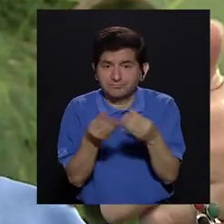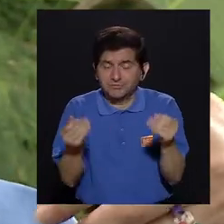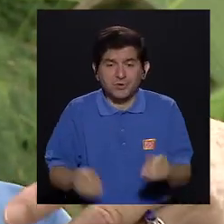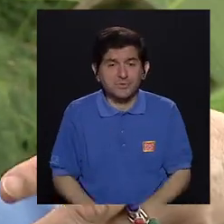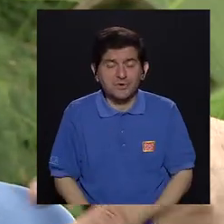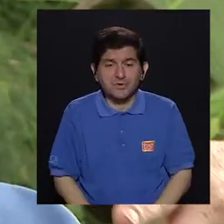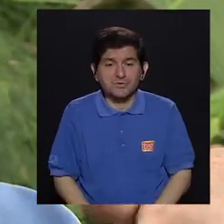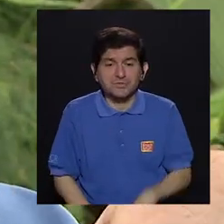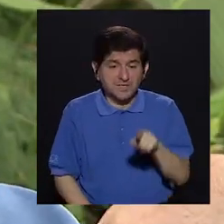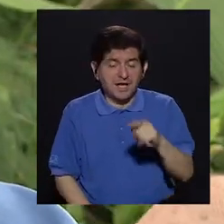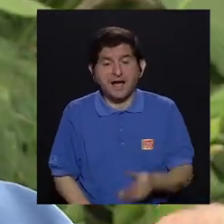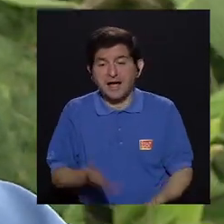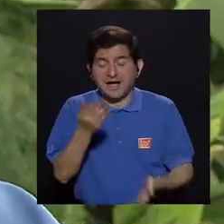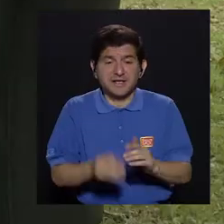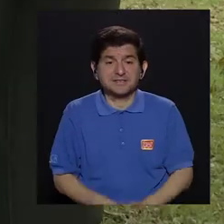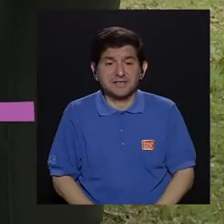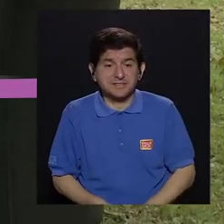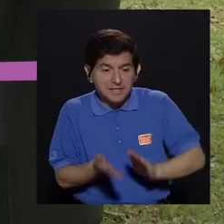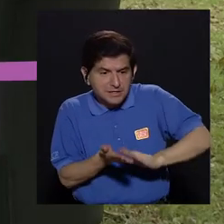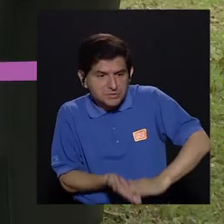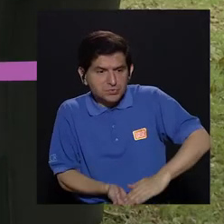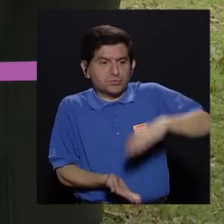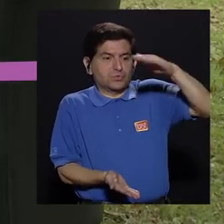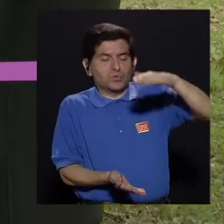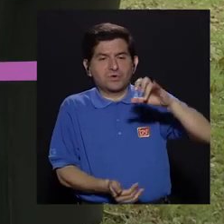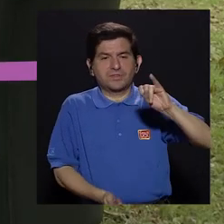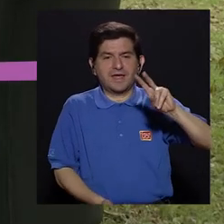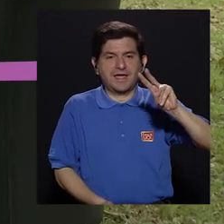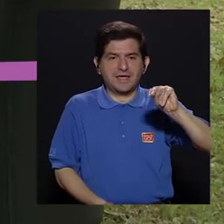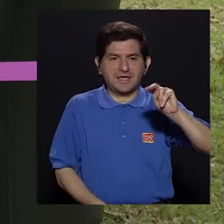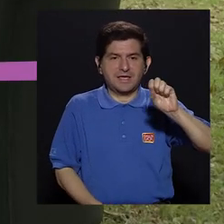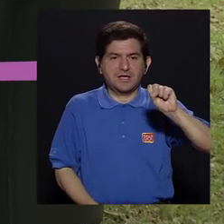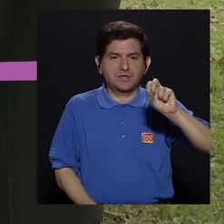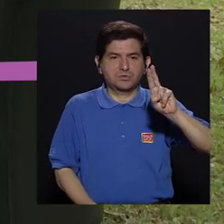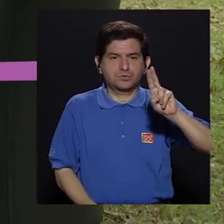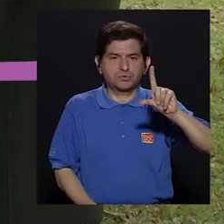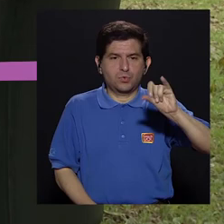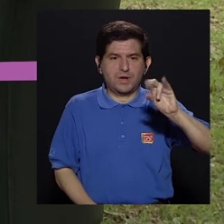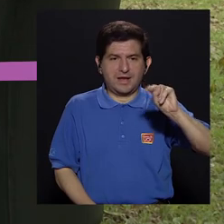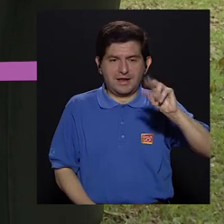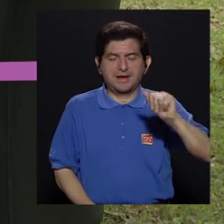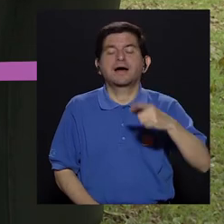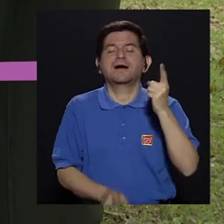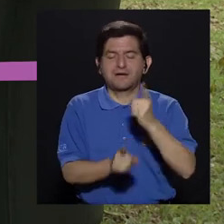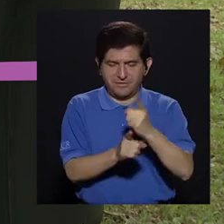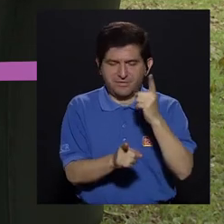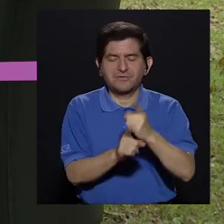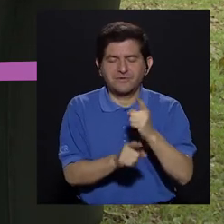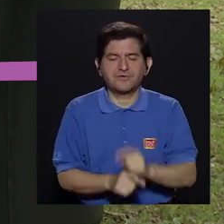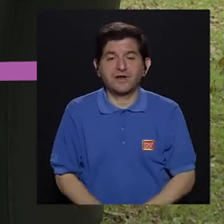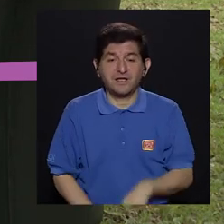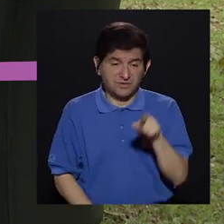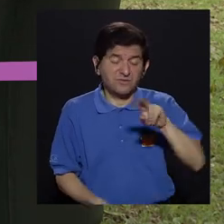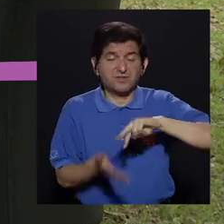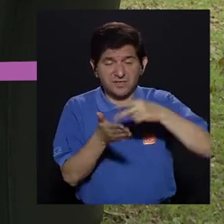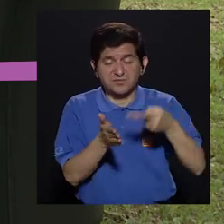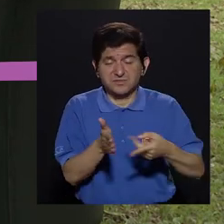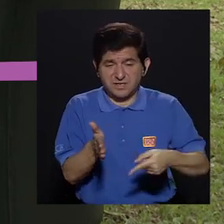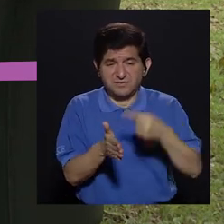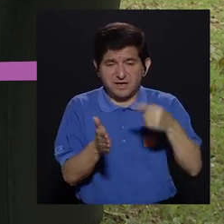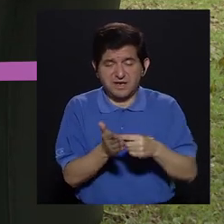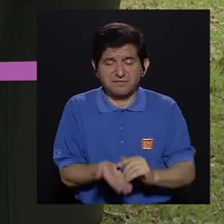el treponazo... Esos piconazos de insulina. Ajá, que son los que llevan a la acumulación de grasa